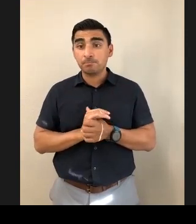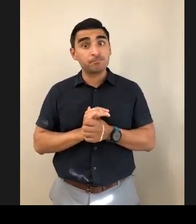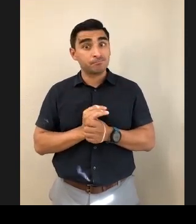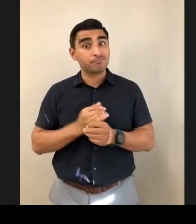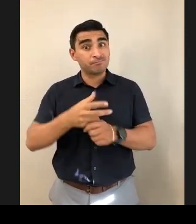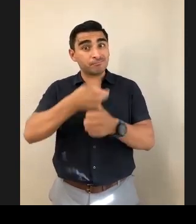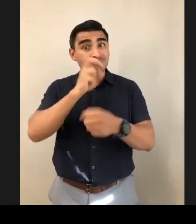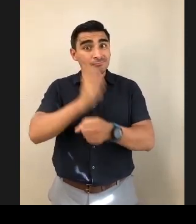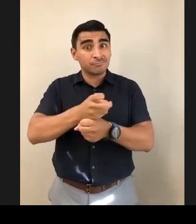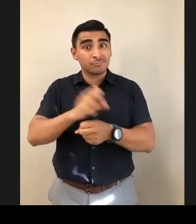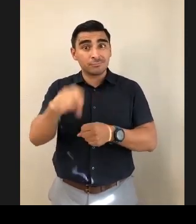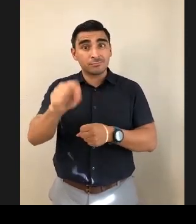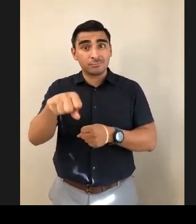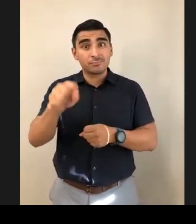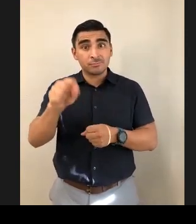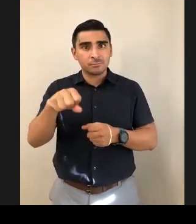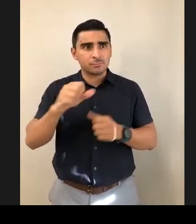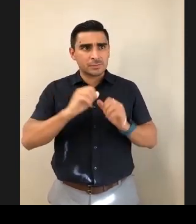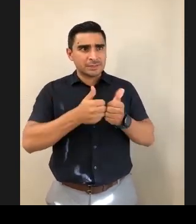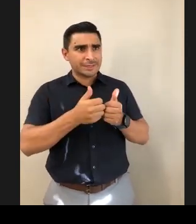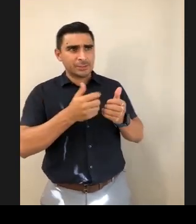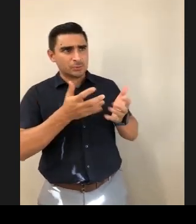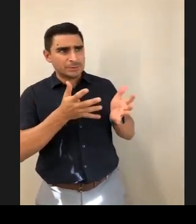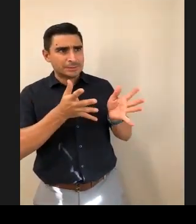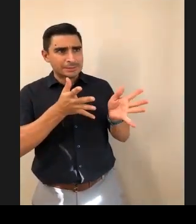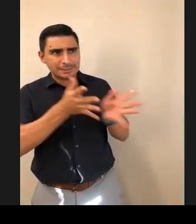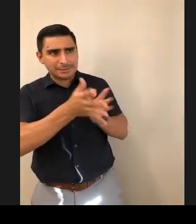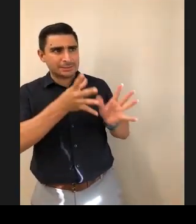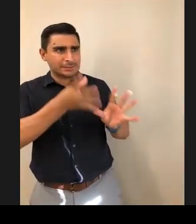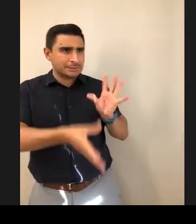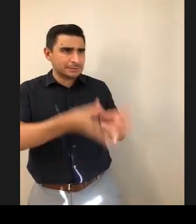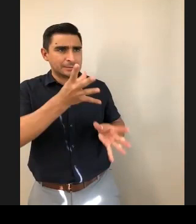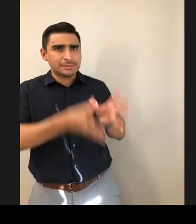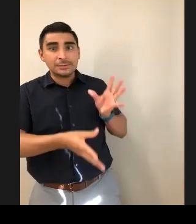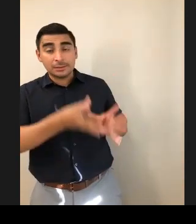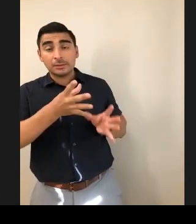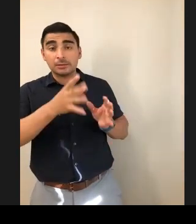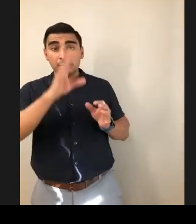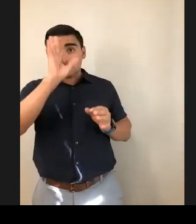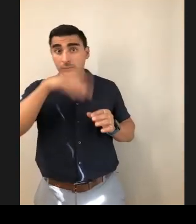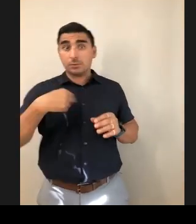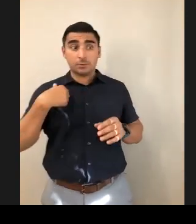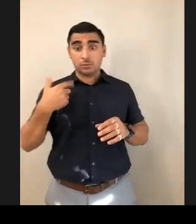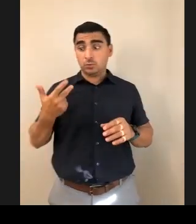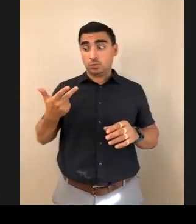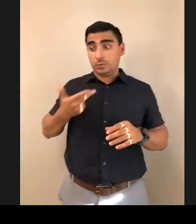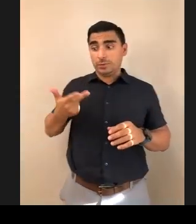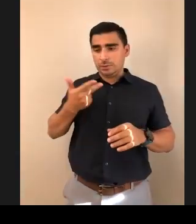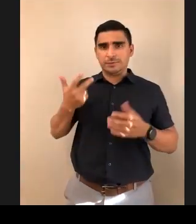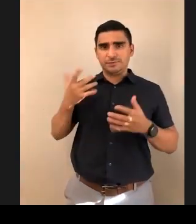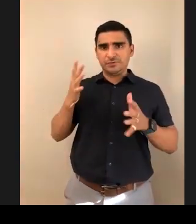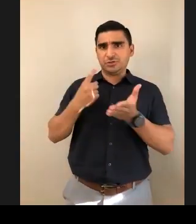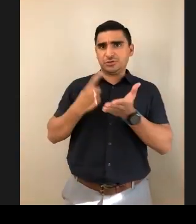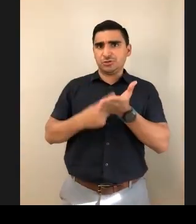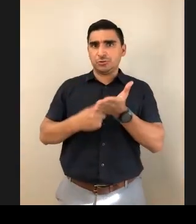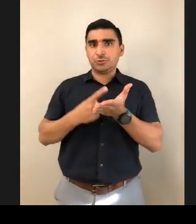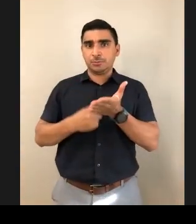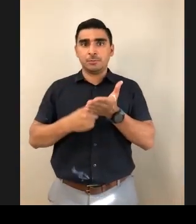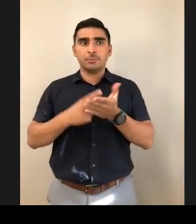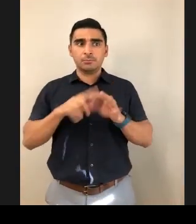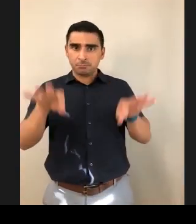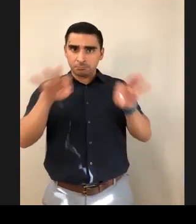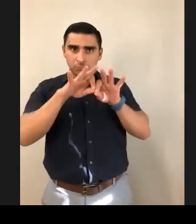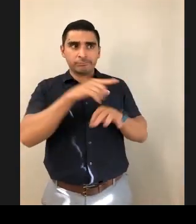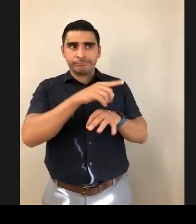un reto que es difícil de navegar. Hablamos de esto los tres: